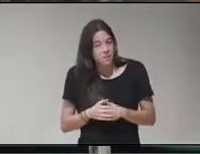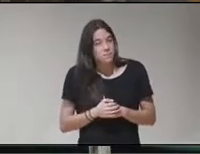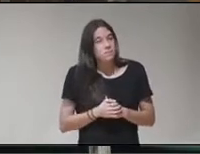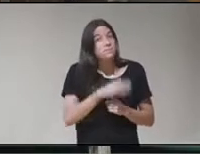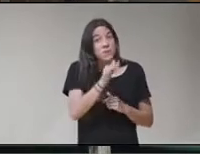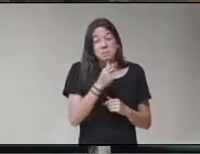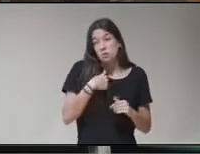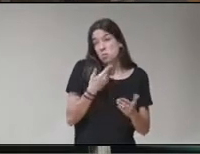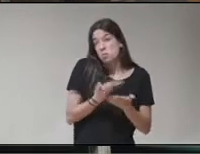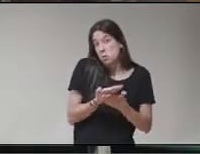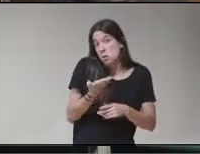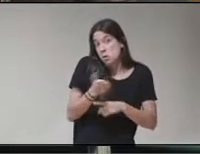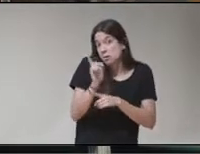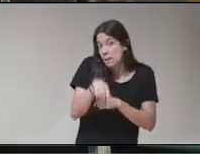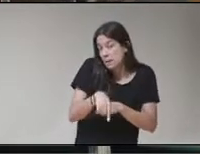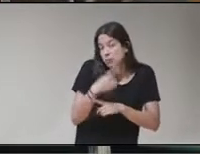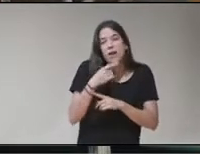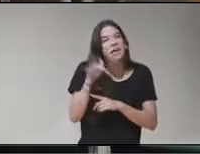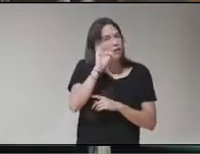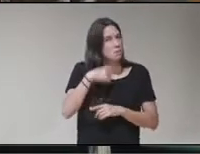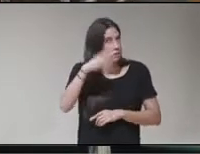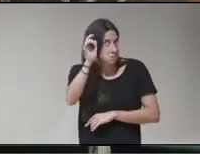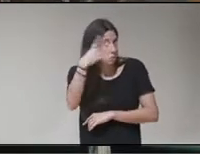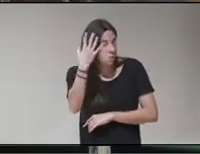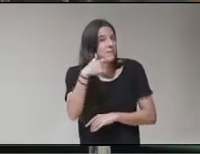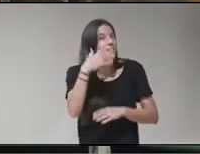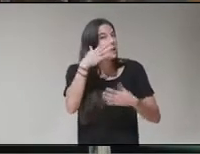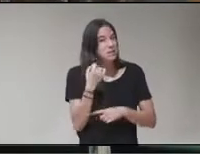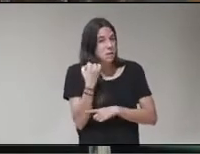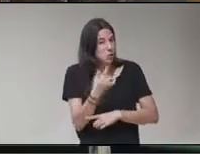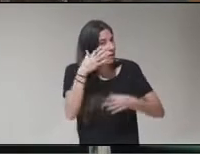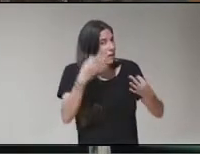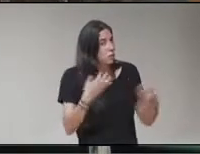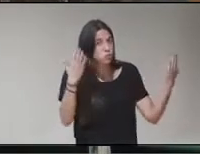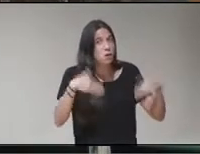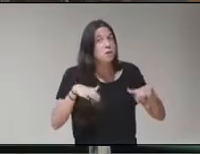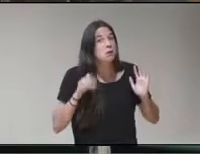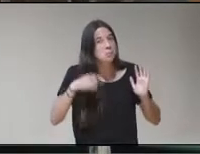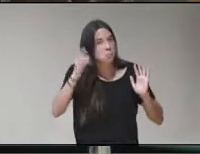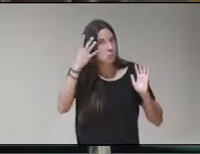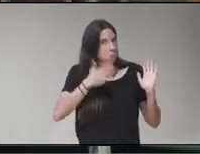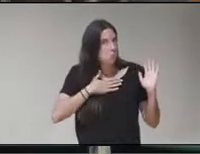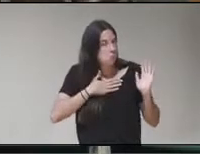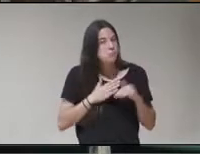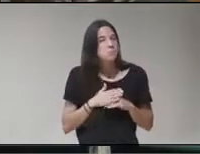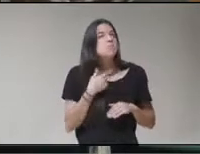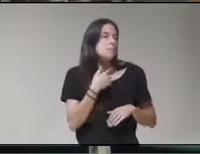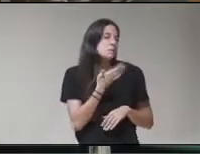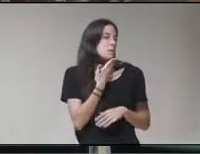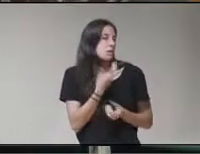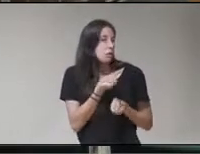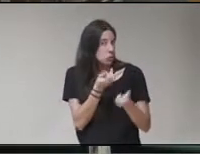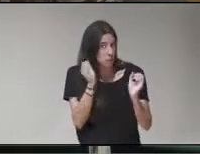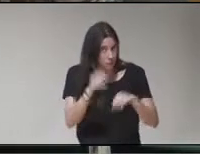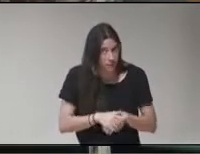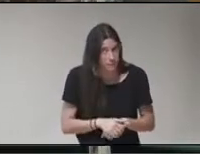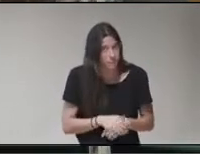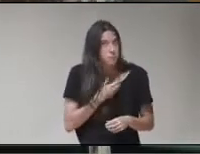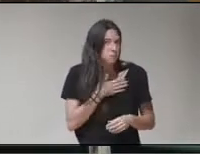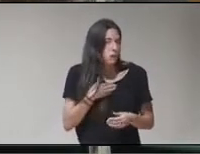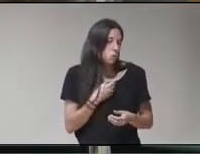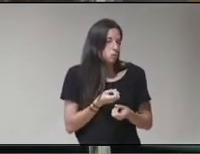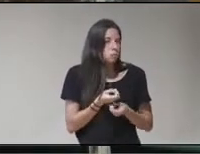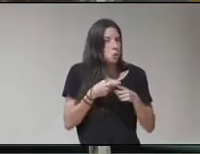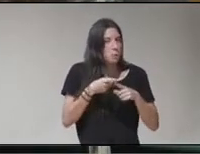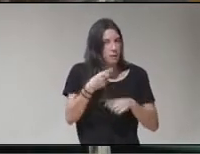una teoría que se me ha ocurrido, que no tiene ninguna apoyatura real, pero que me apetece compartir con vosotros. Pues